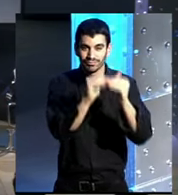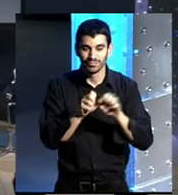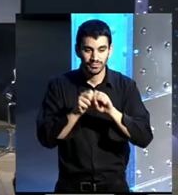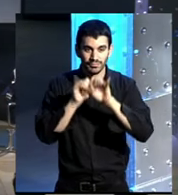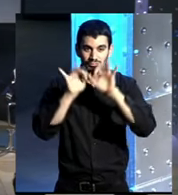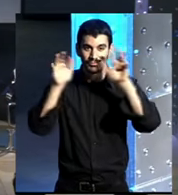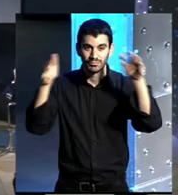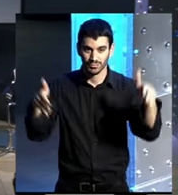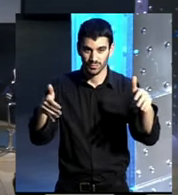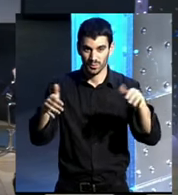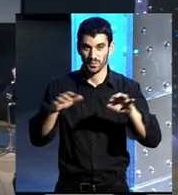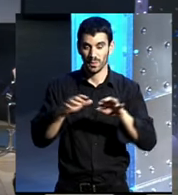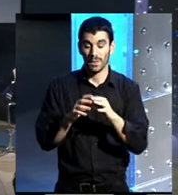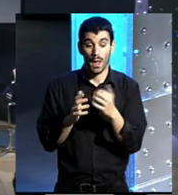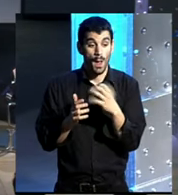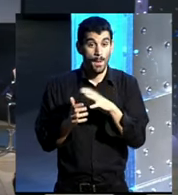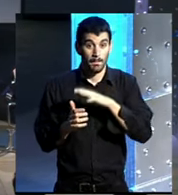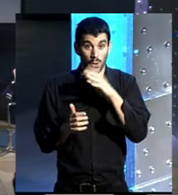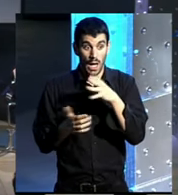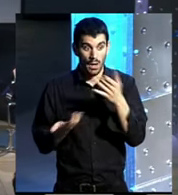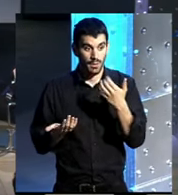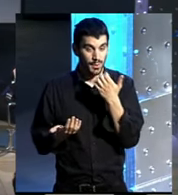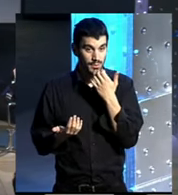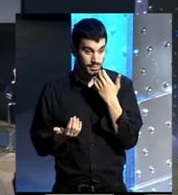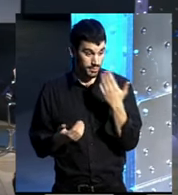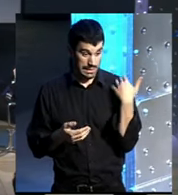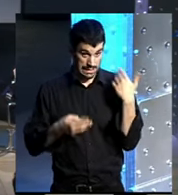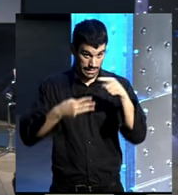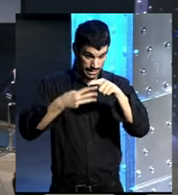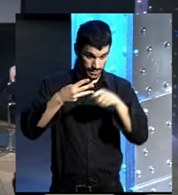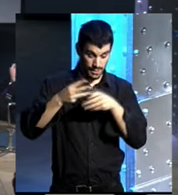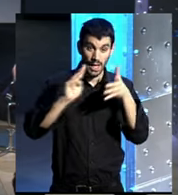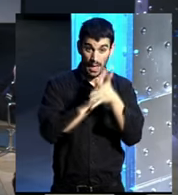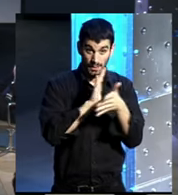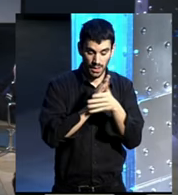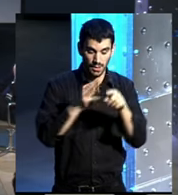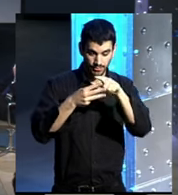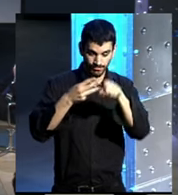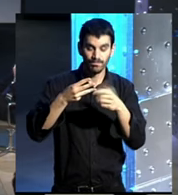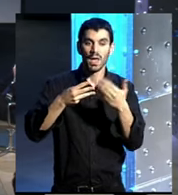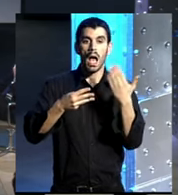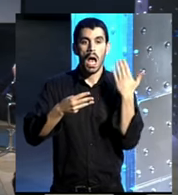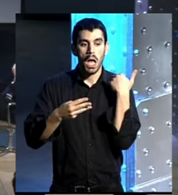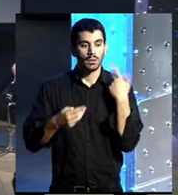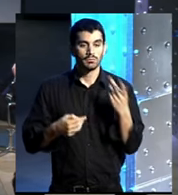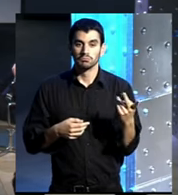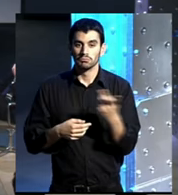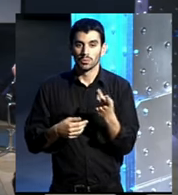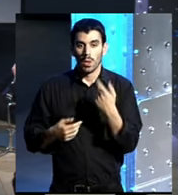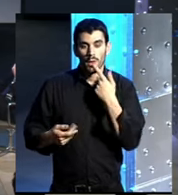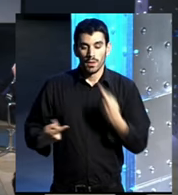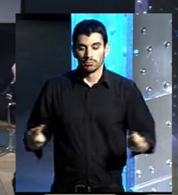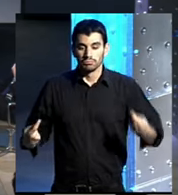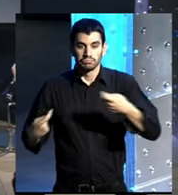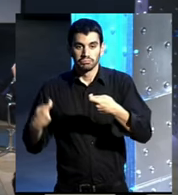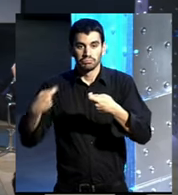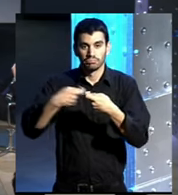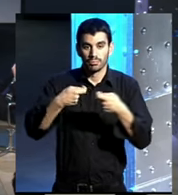régimen nacional regulatorio hace que estos tres actores que en la sociedad del bienestar se complementaban en el territorio